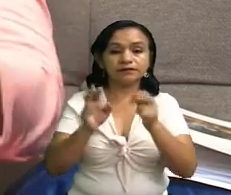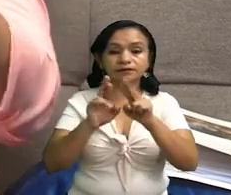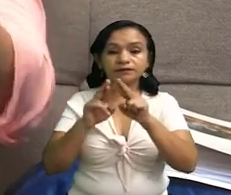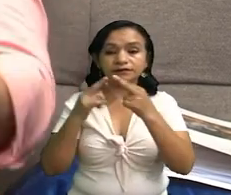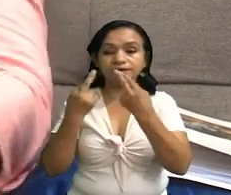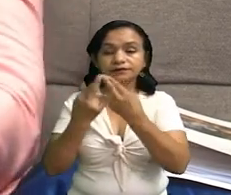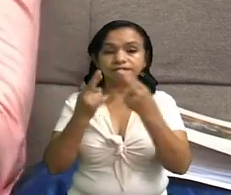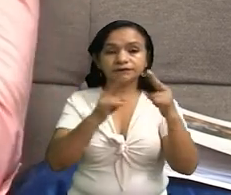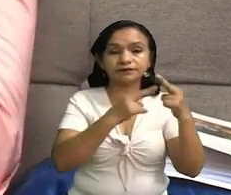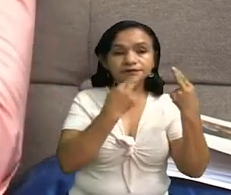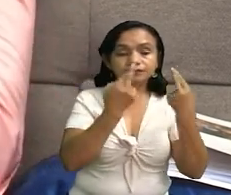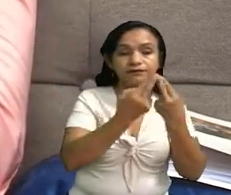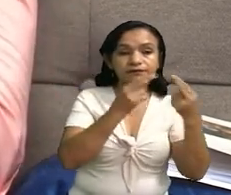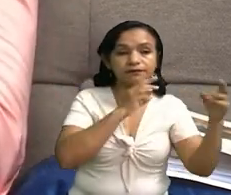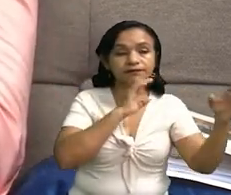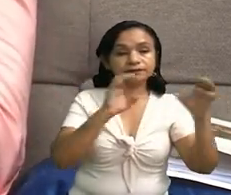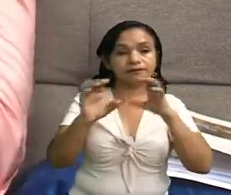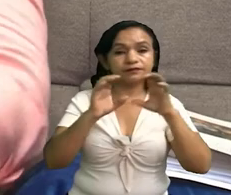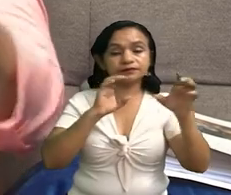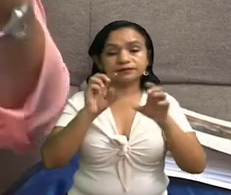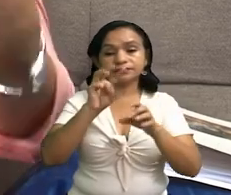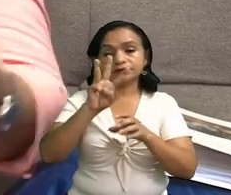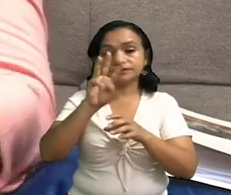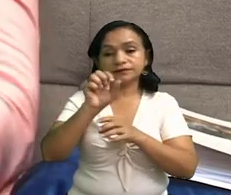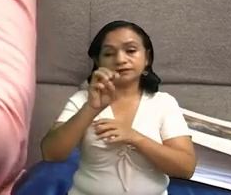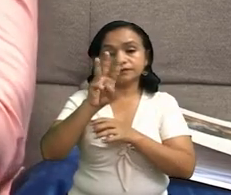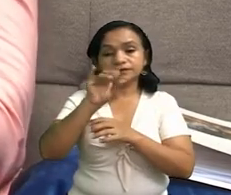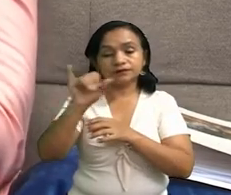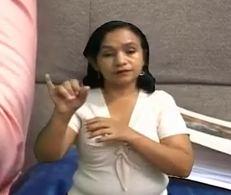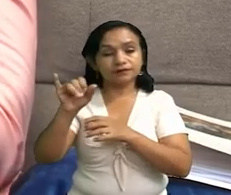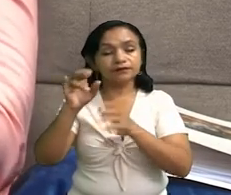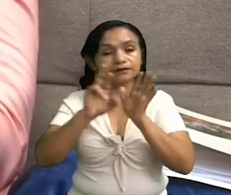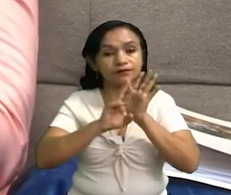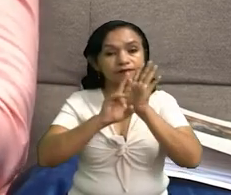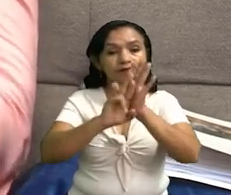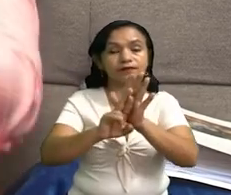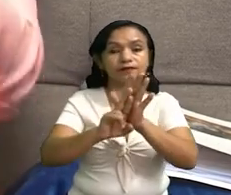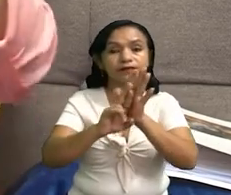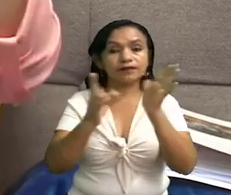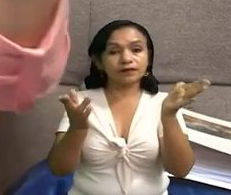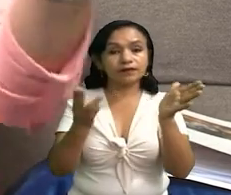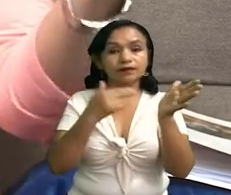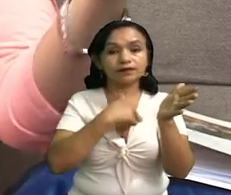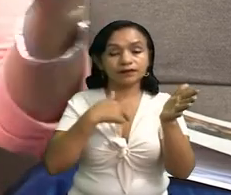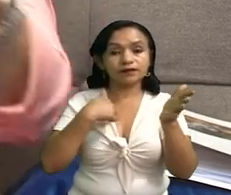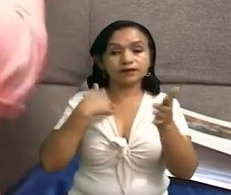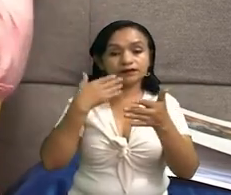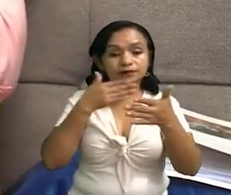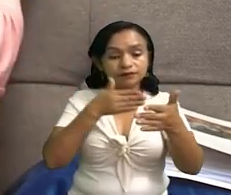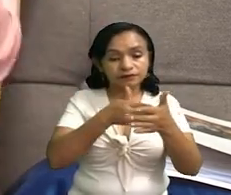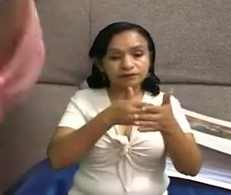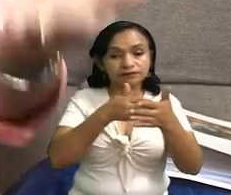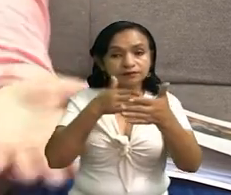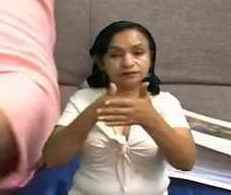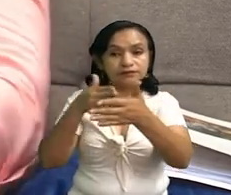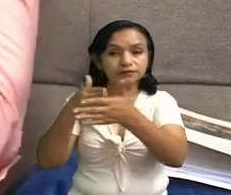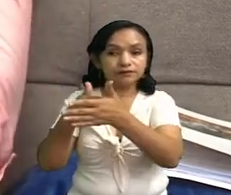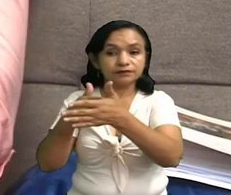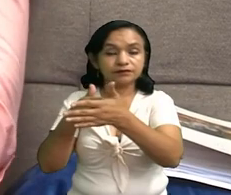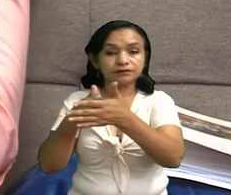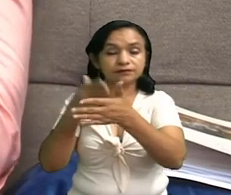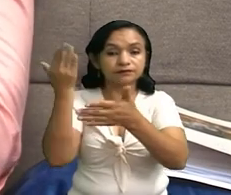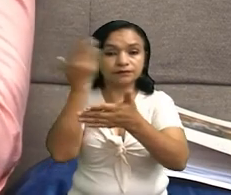reuniones directas, diálogos con Huawei, con los representantes, y hemos ido así en etapas. Igualmente ya se tiene